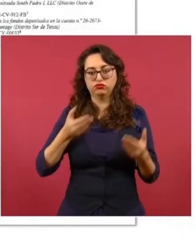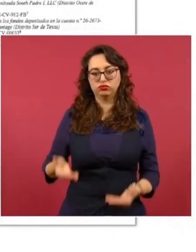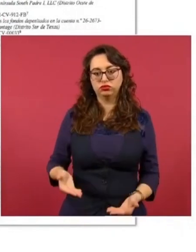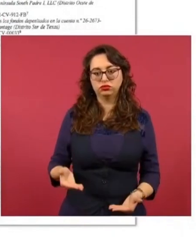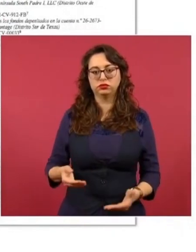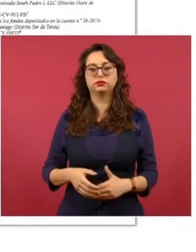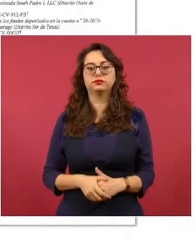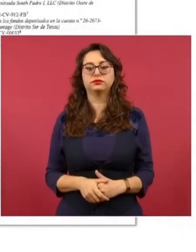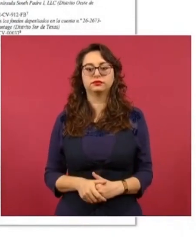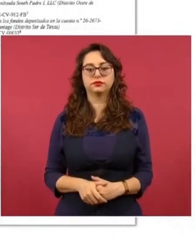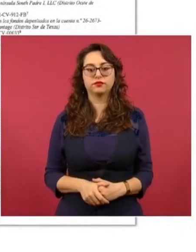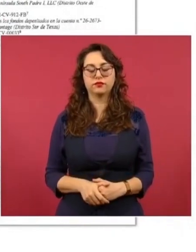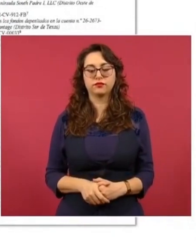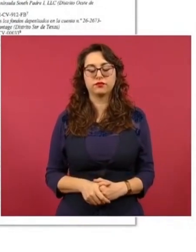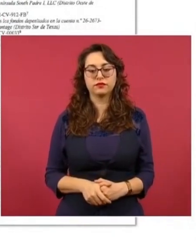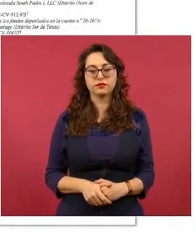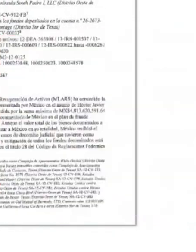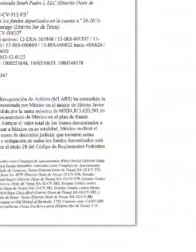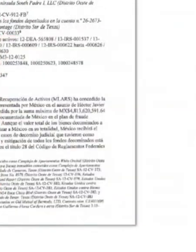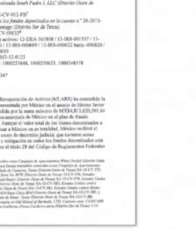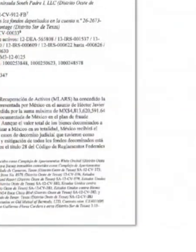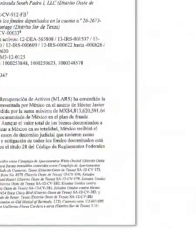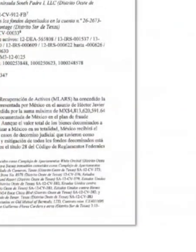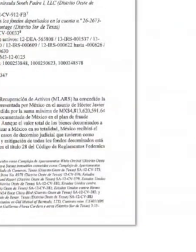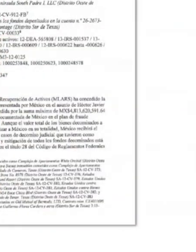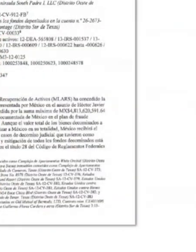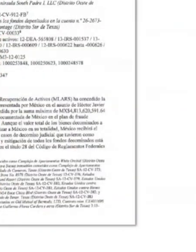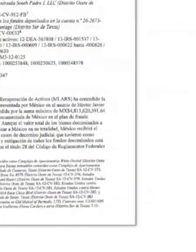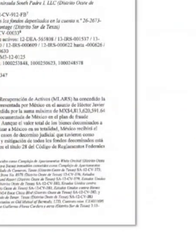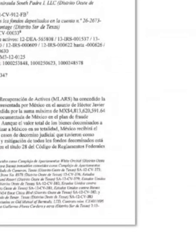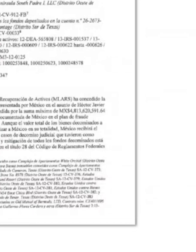le confiscaron en Estados Unidos a este señor